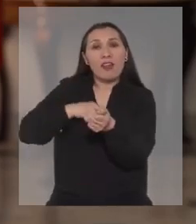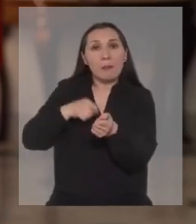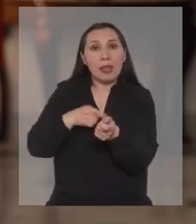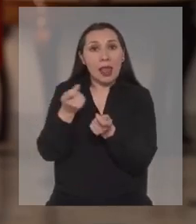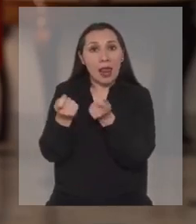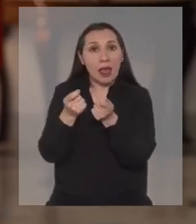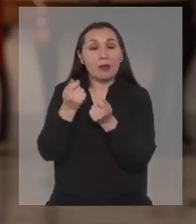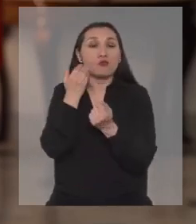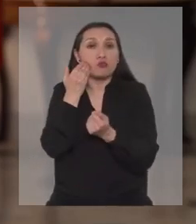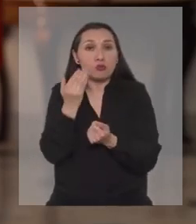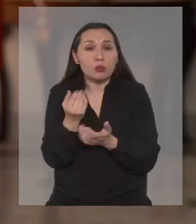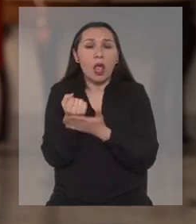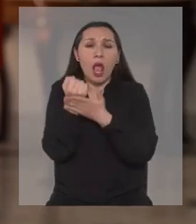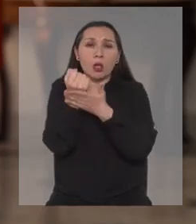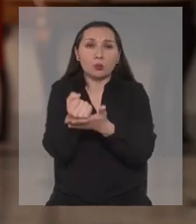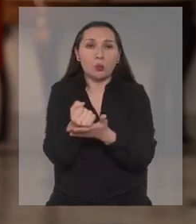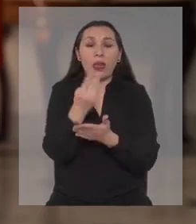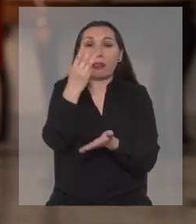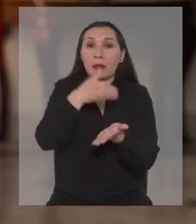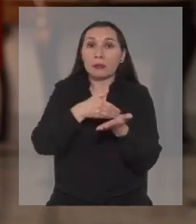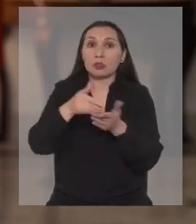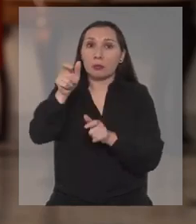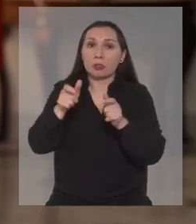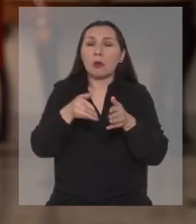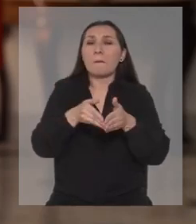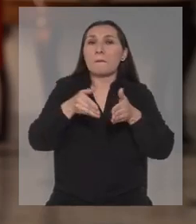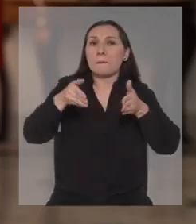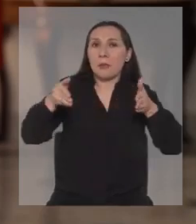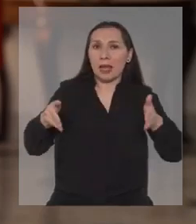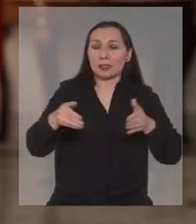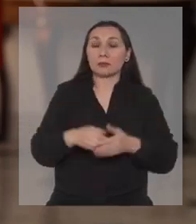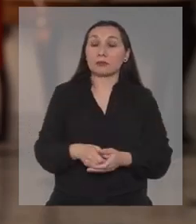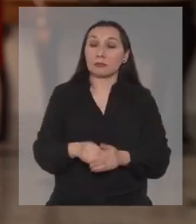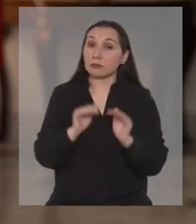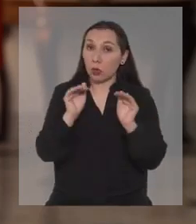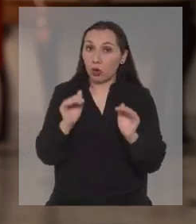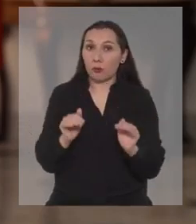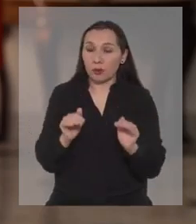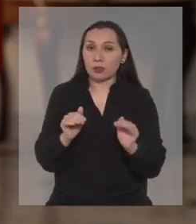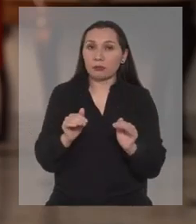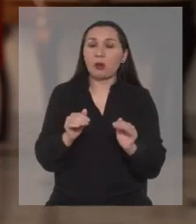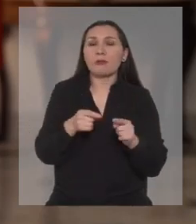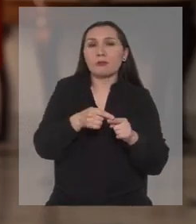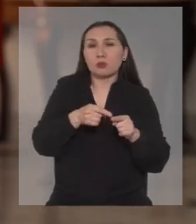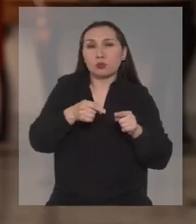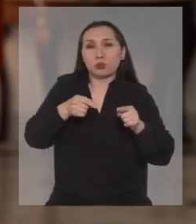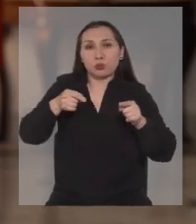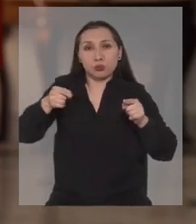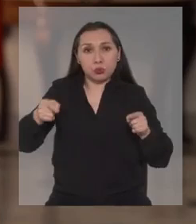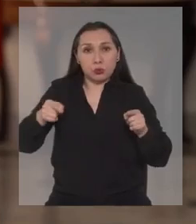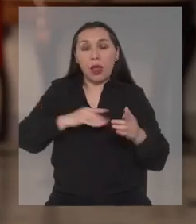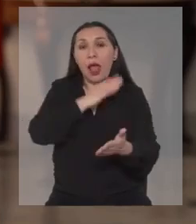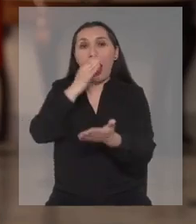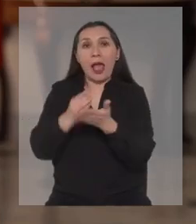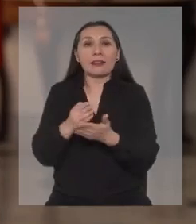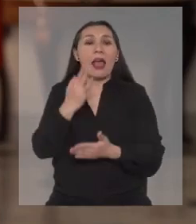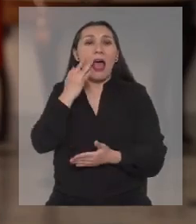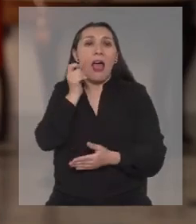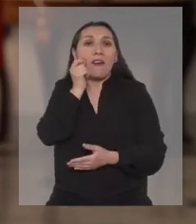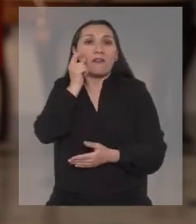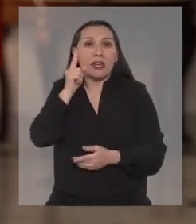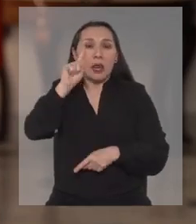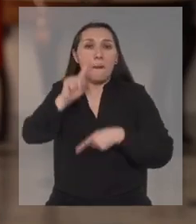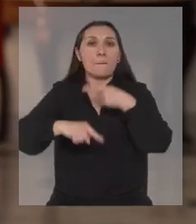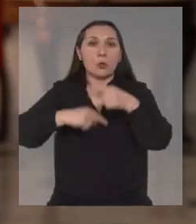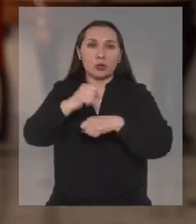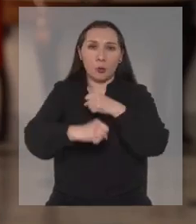familiar electrónico que ya ha ayudado a cerca de 3 millones de personas y por lo mismo lo vamos a extender hasta abril del